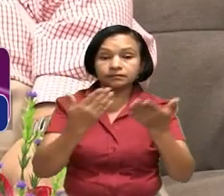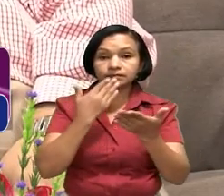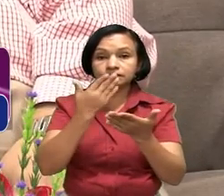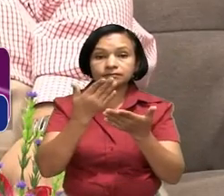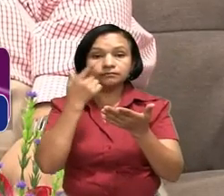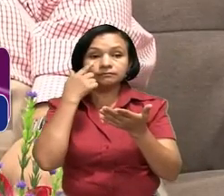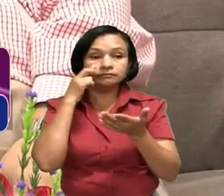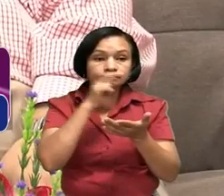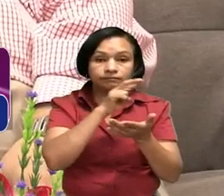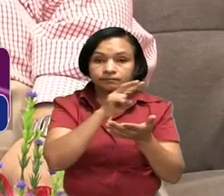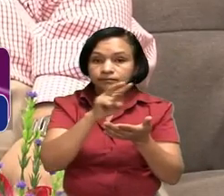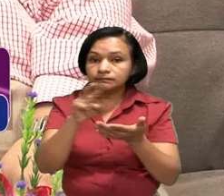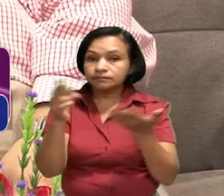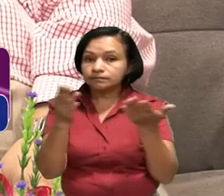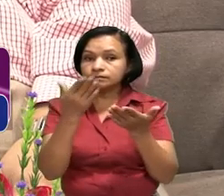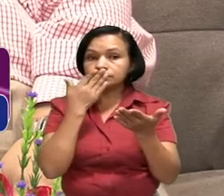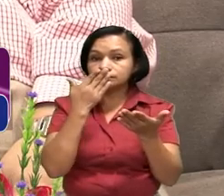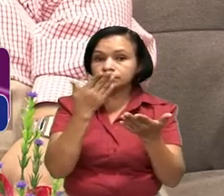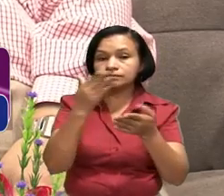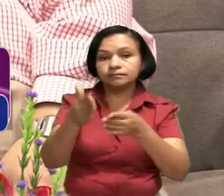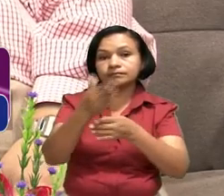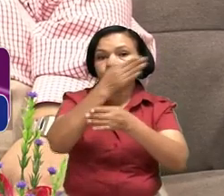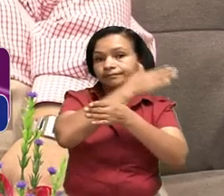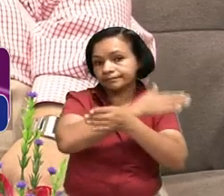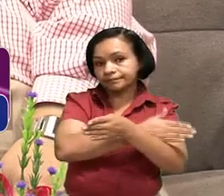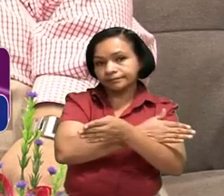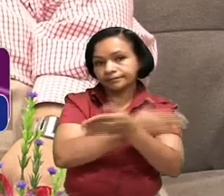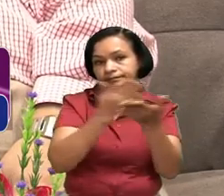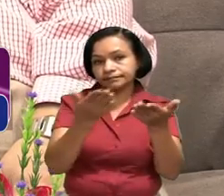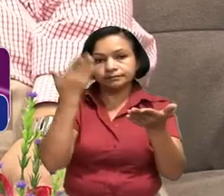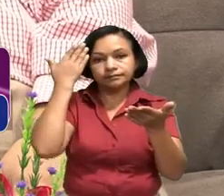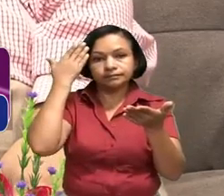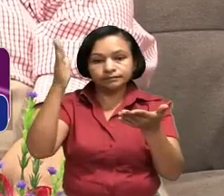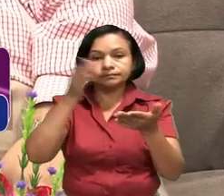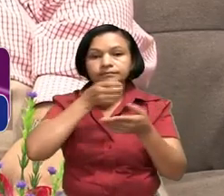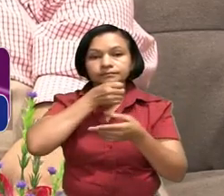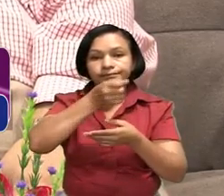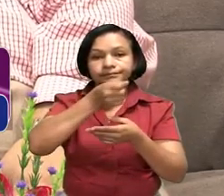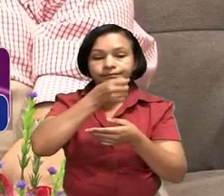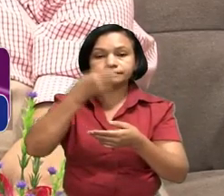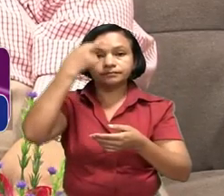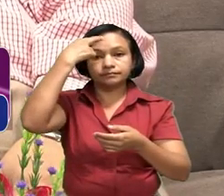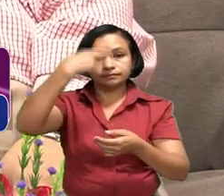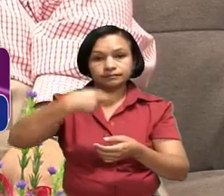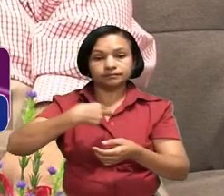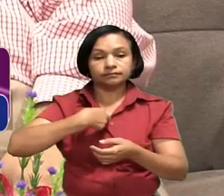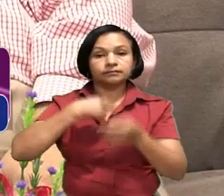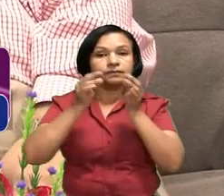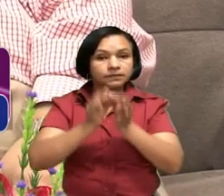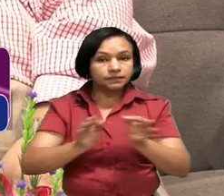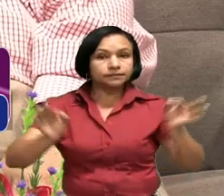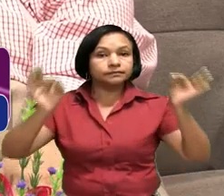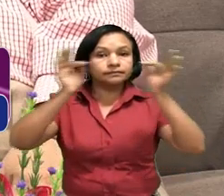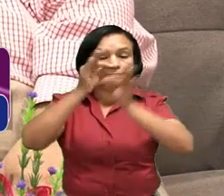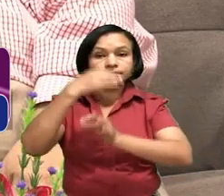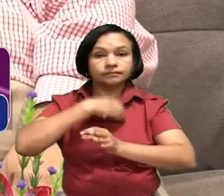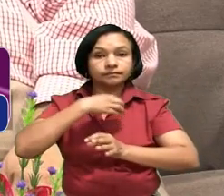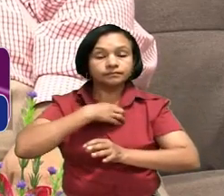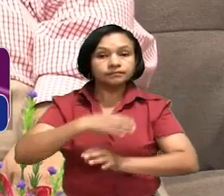sociedad somos lo primero antes que lo segundo y entonces tenemos una gran responsabilidad tenemos un gran compromiso